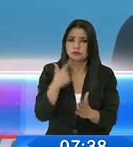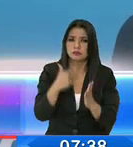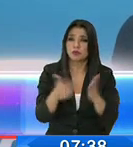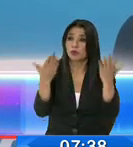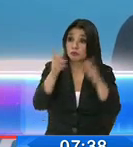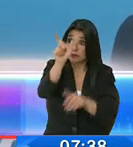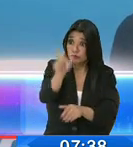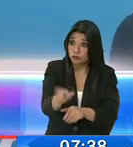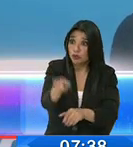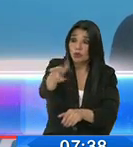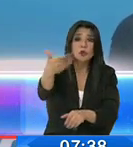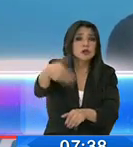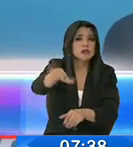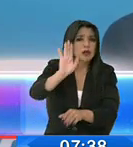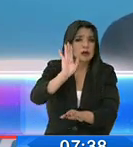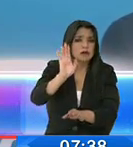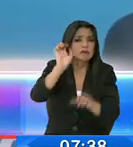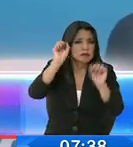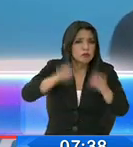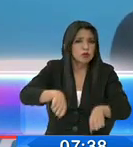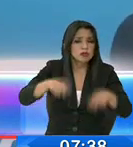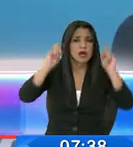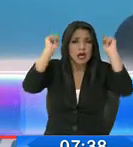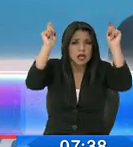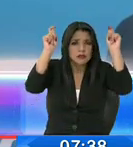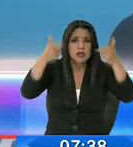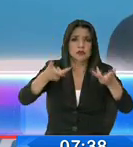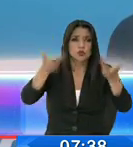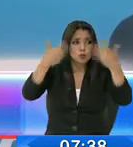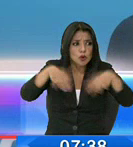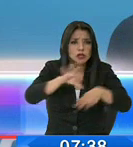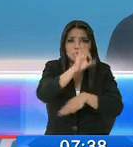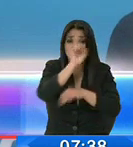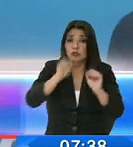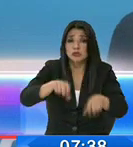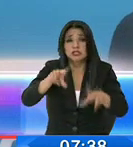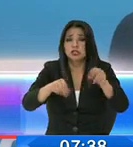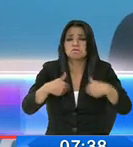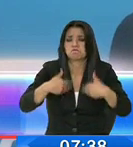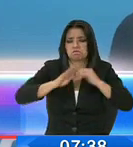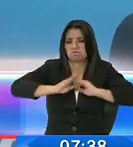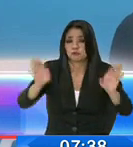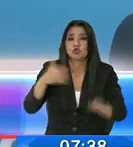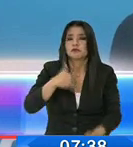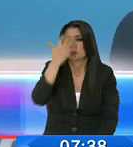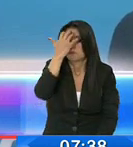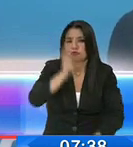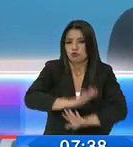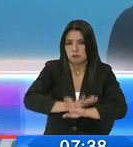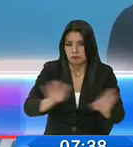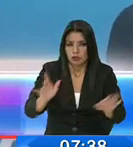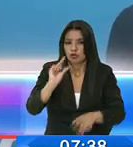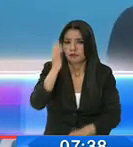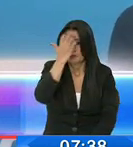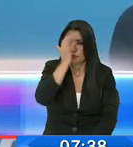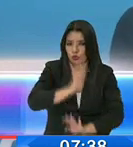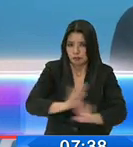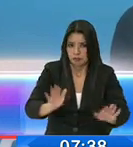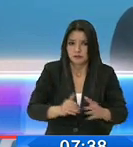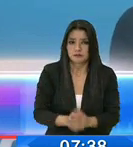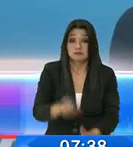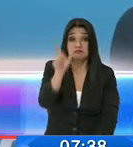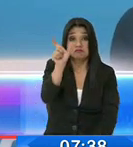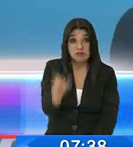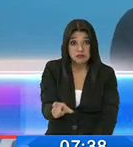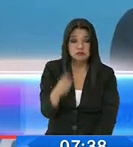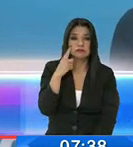los acusados pueda o no pueda ser candidato a cualquier dignidad mi preocupación es de que persona que